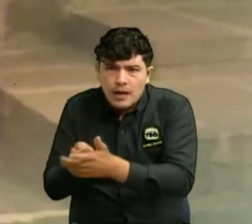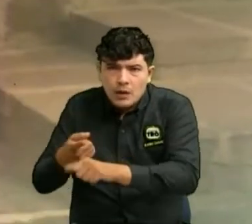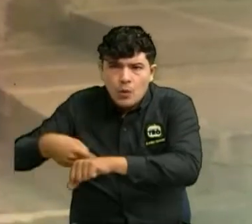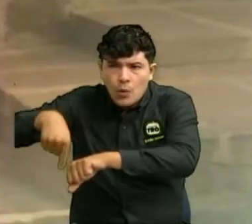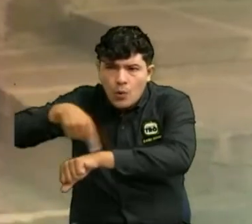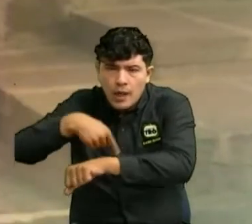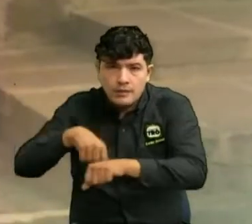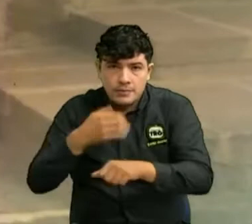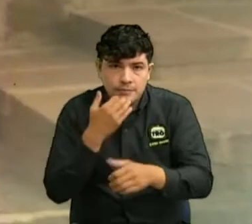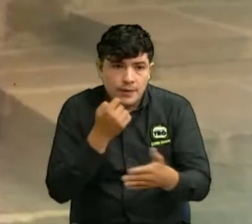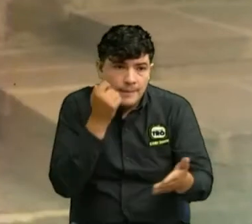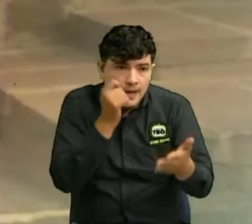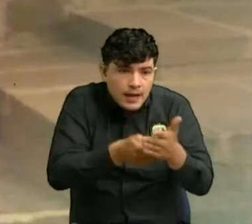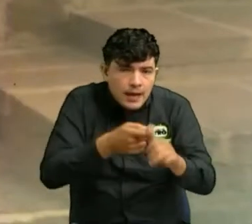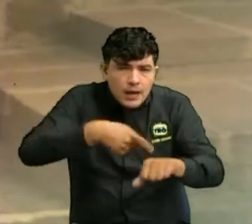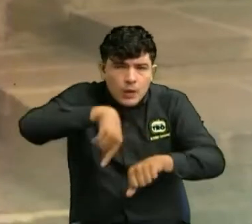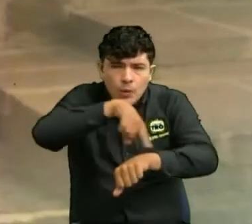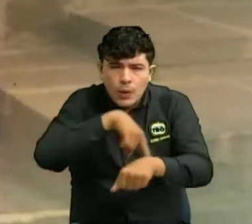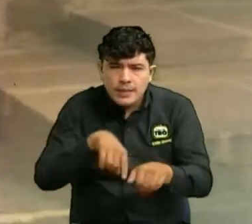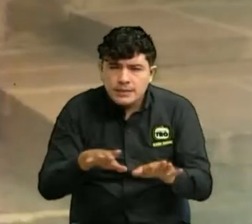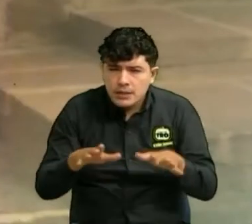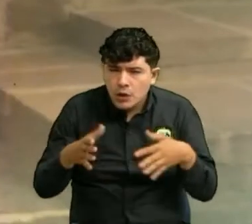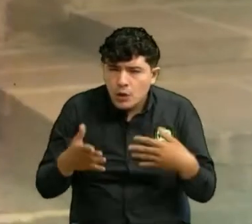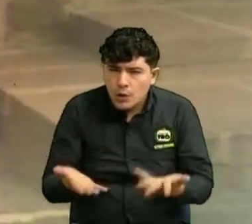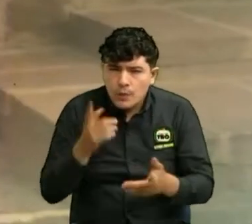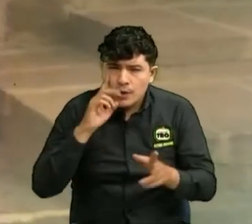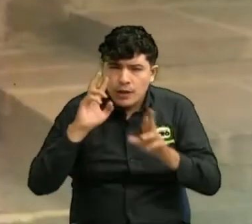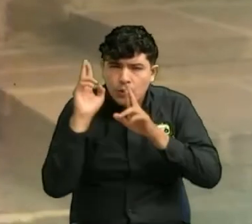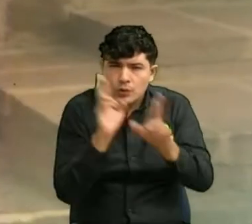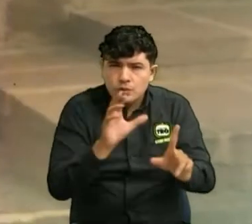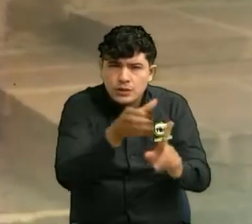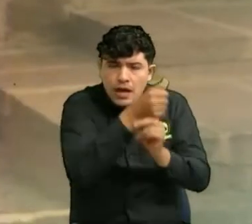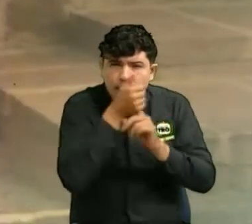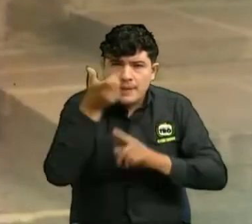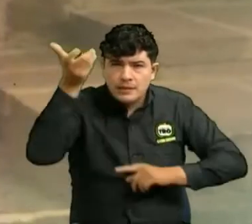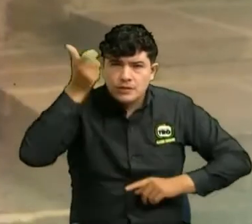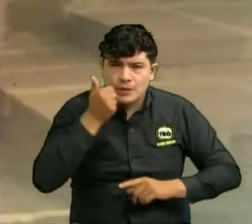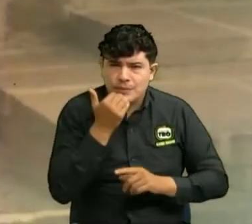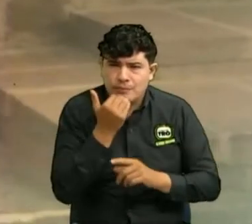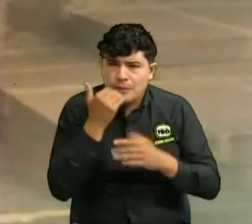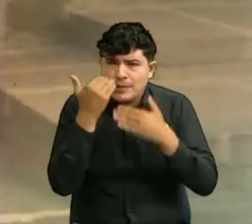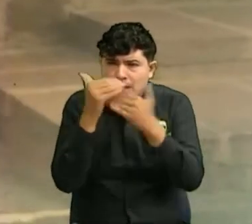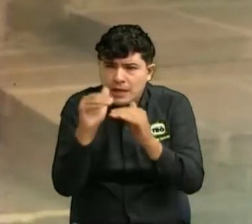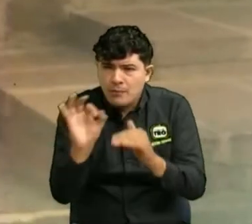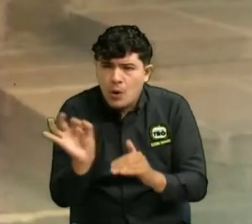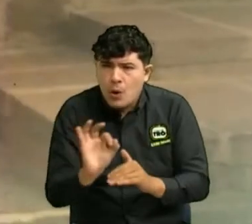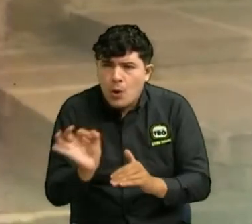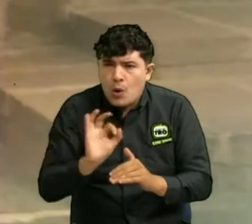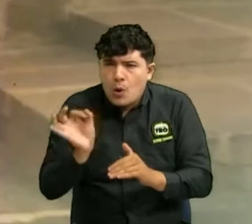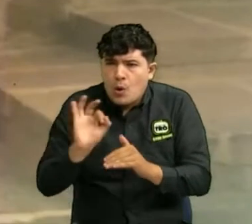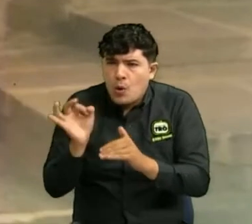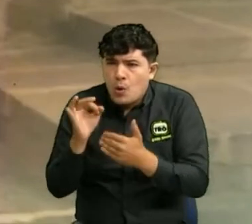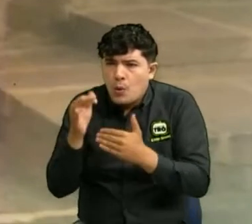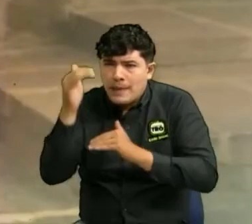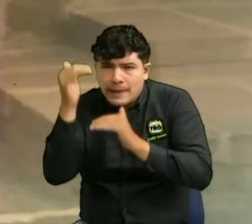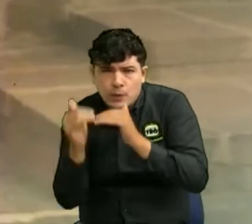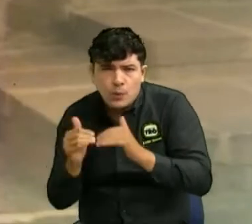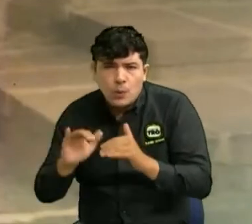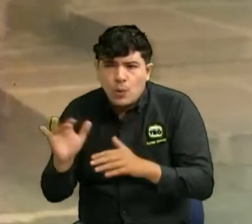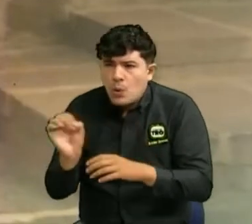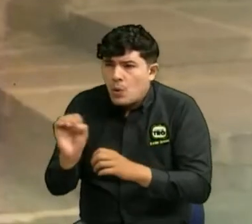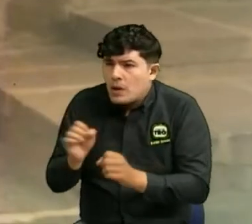se cotiza por horas, ¿cómo se va a obtener una pensión? ¿Por un salario mínimo, por menos? ¿No estaría ocurriendo